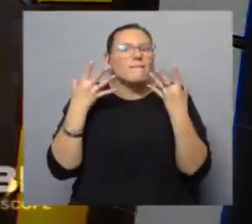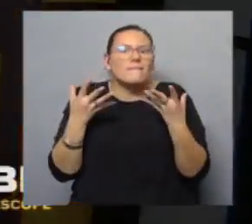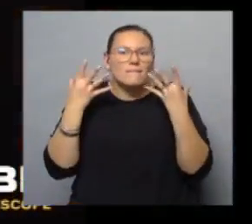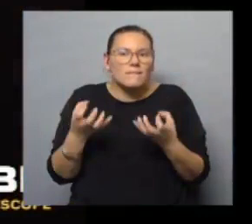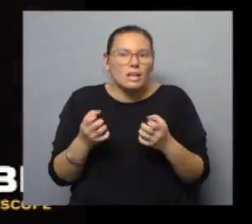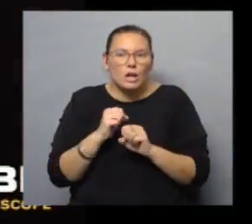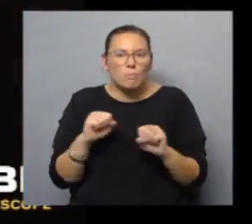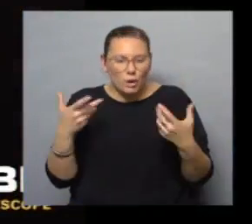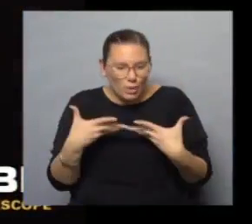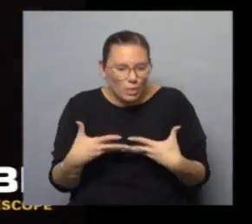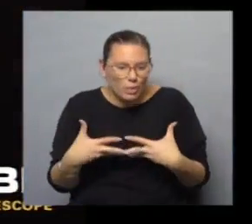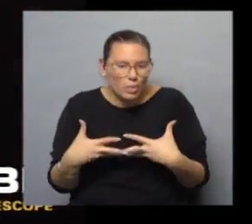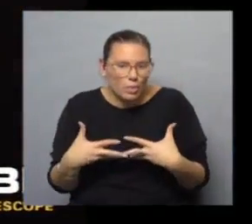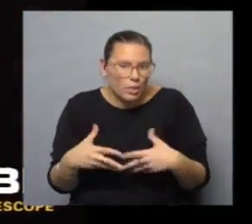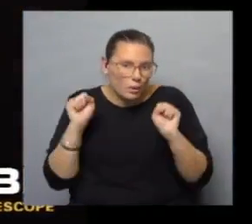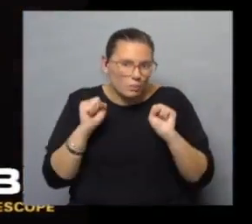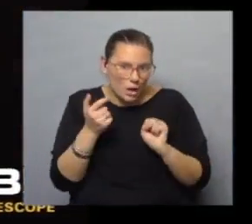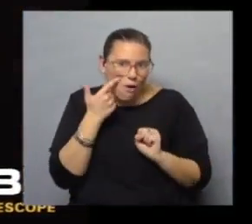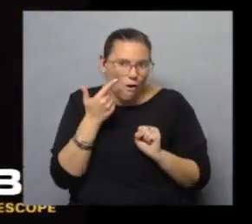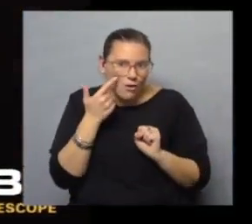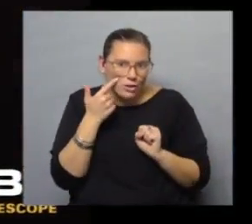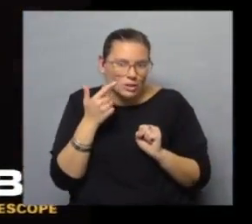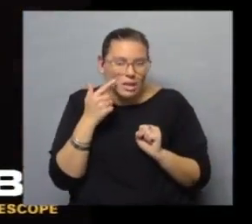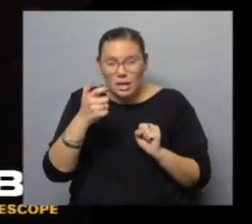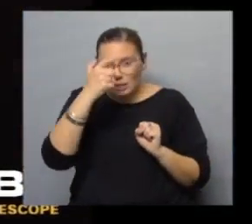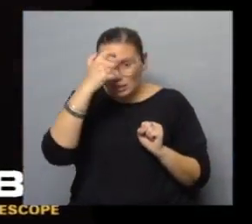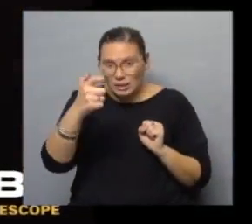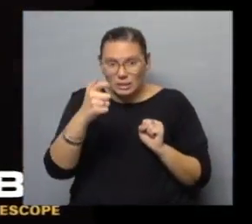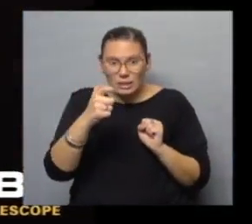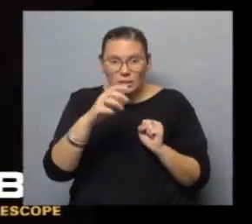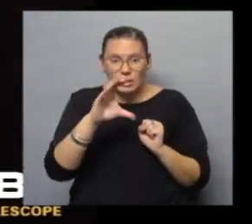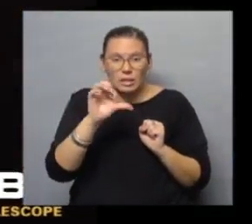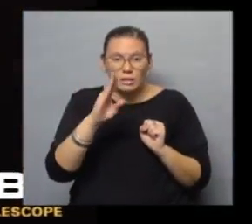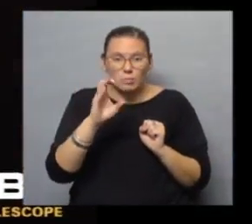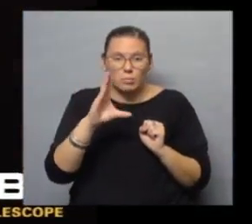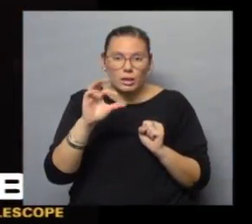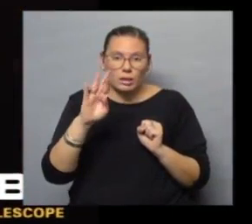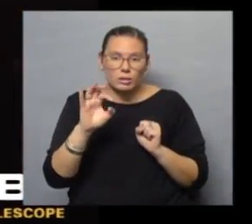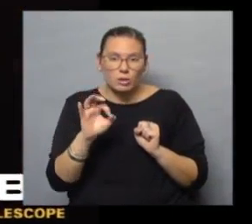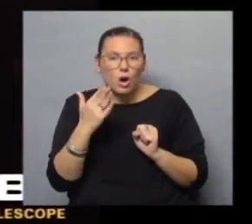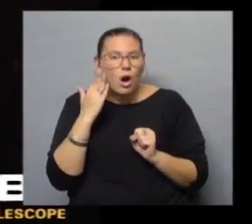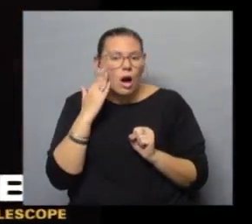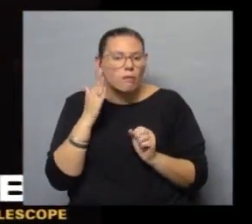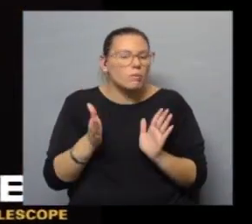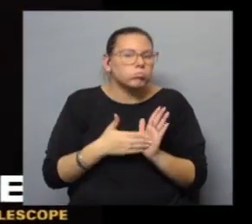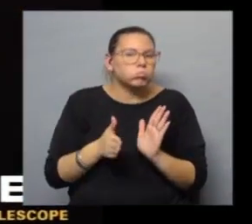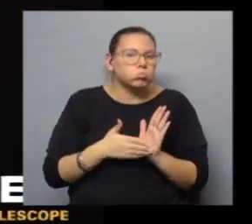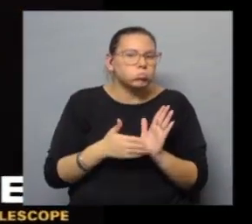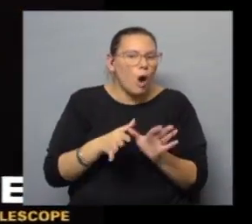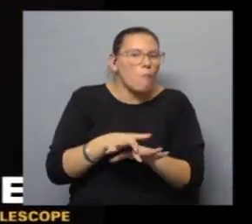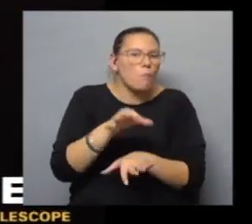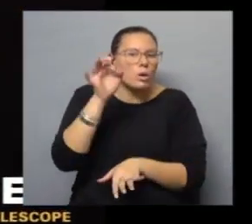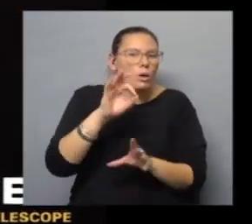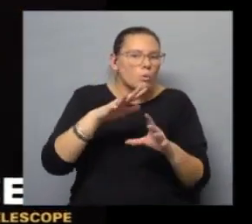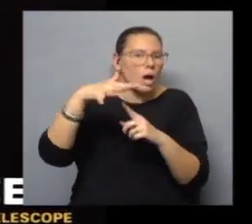es poder detectar a través de la técnica de espectros, detectar evidencia de moléculas en las atmósferas